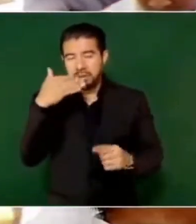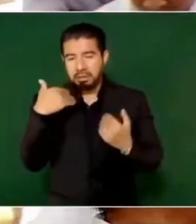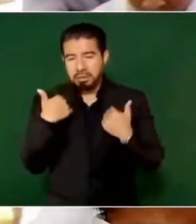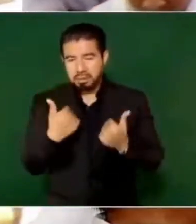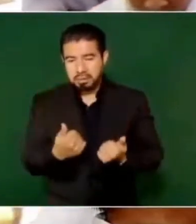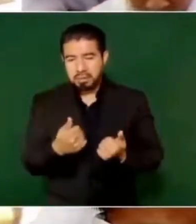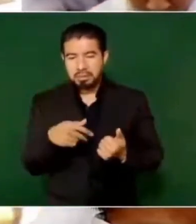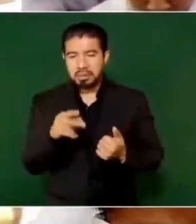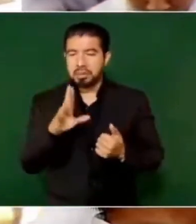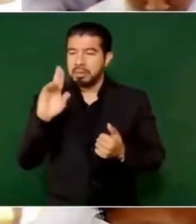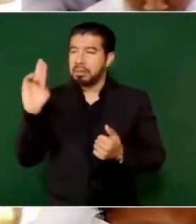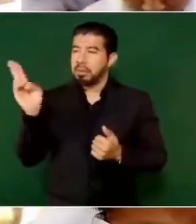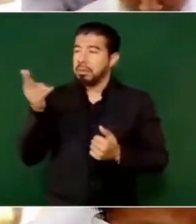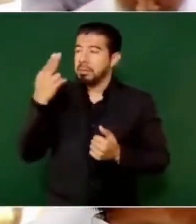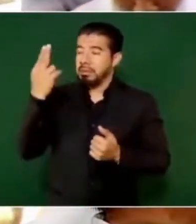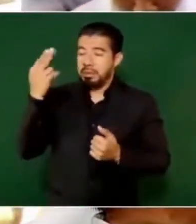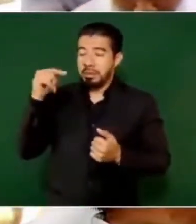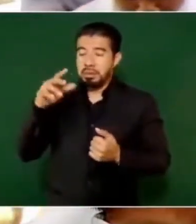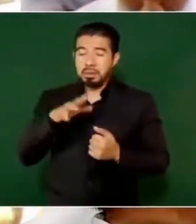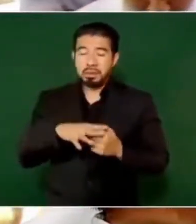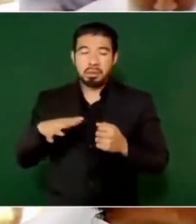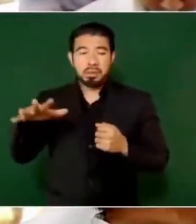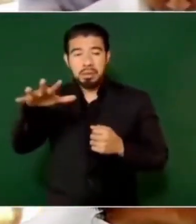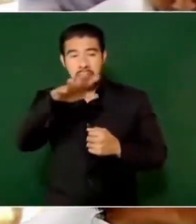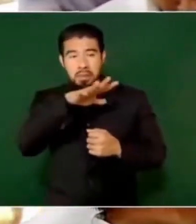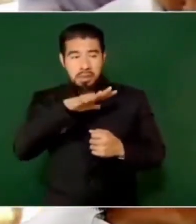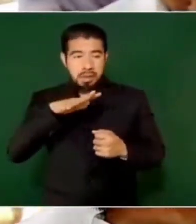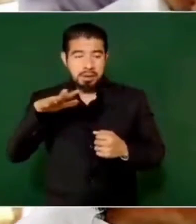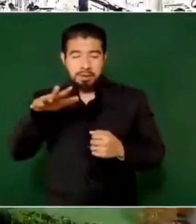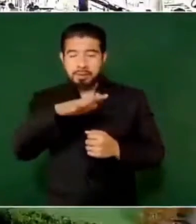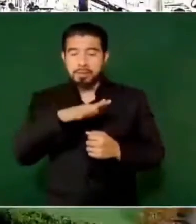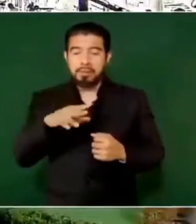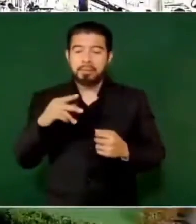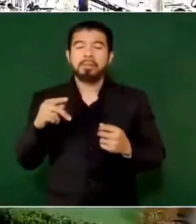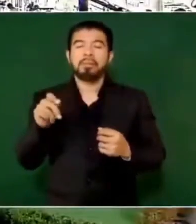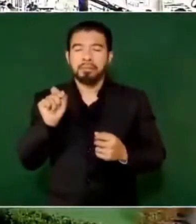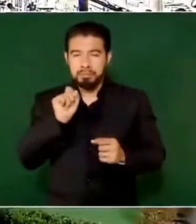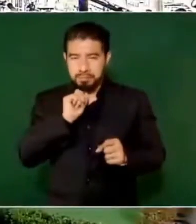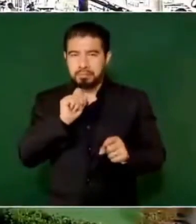las universidades que se han creado alrededor de la zona, también entiendo,